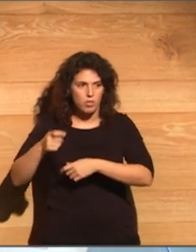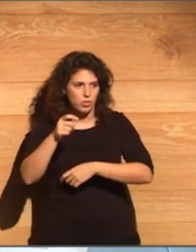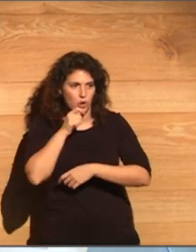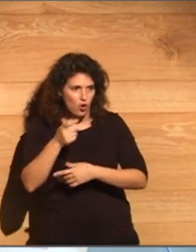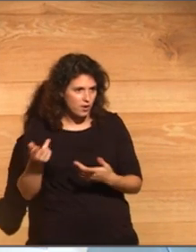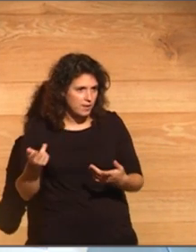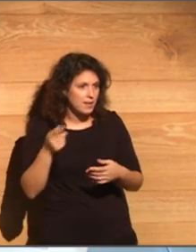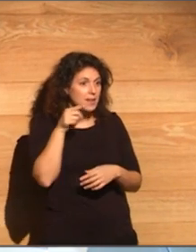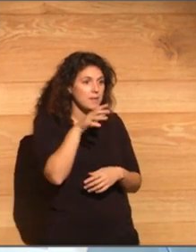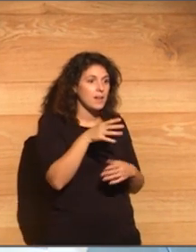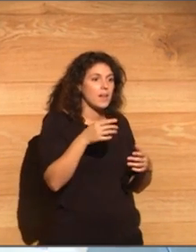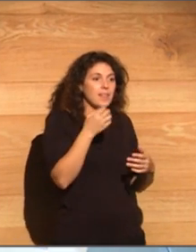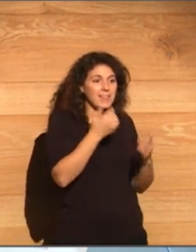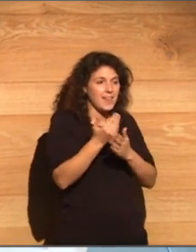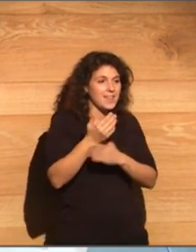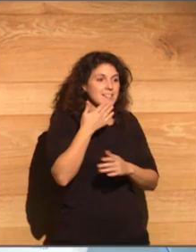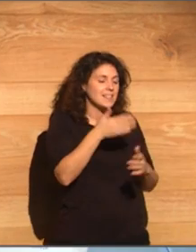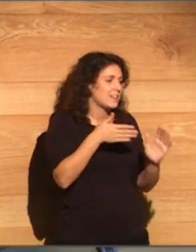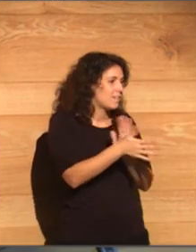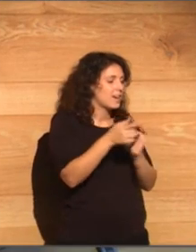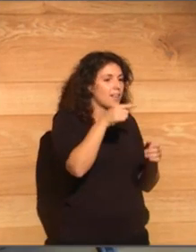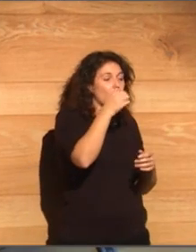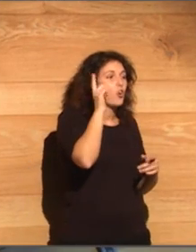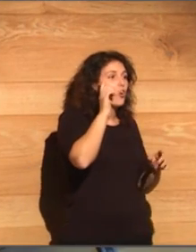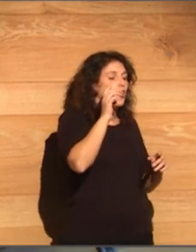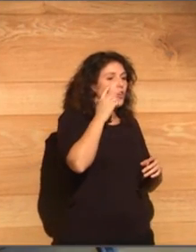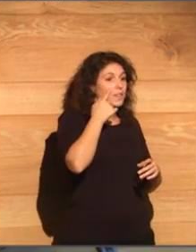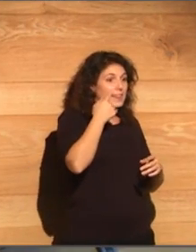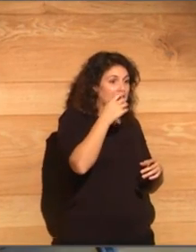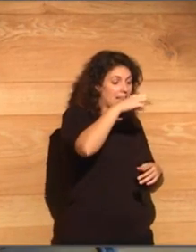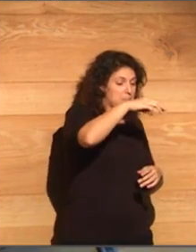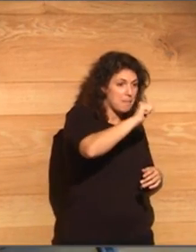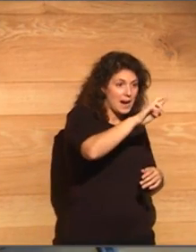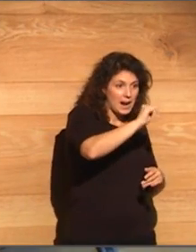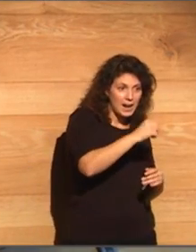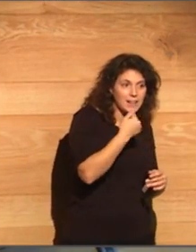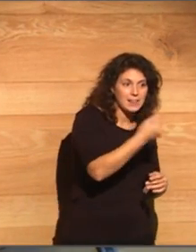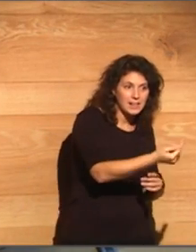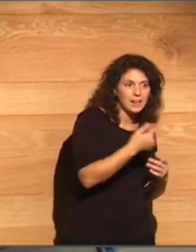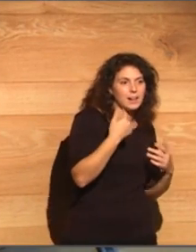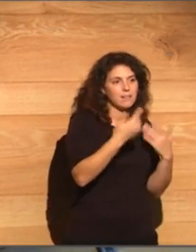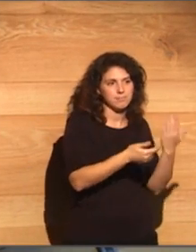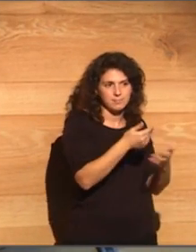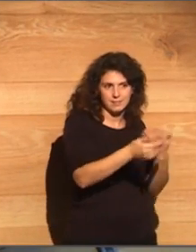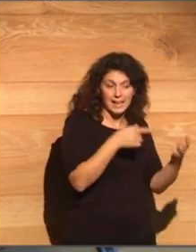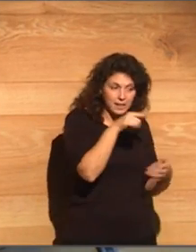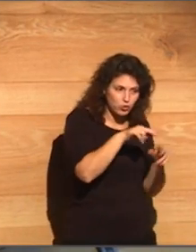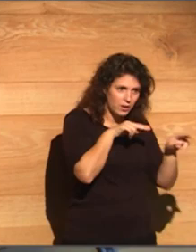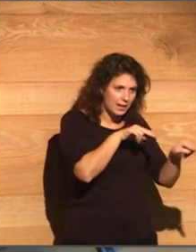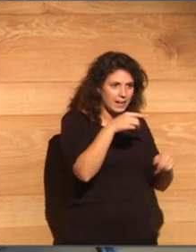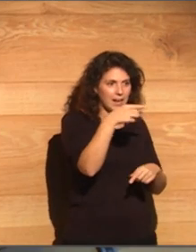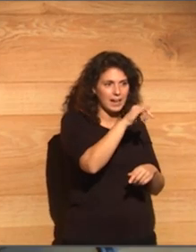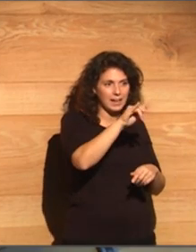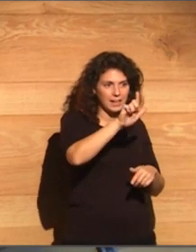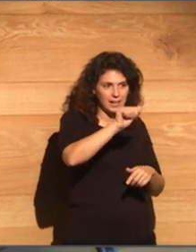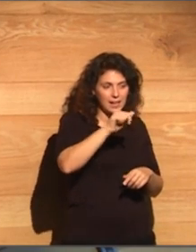a día era, oye, dile a la Mari que mañana voy y tal, que es que como estáis. Es mucho más la guerra de Gila. Y de hecho yo creo